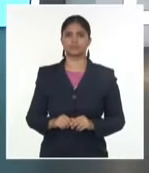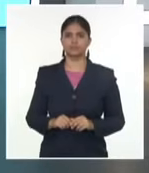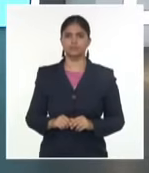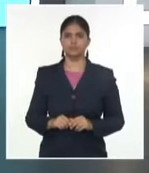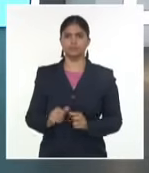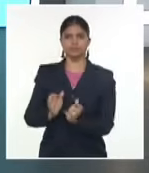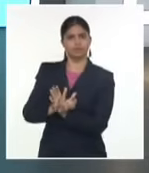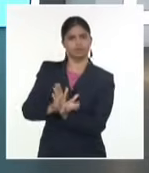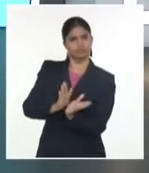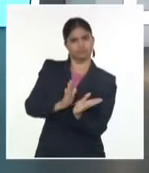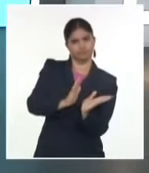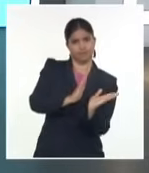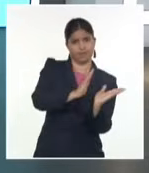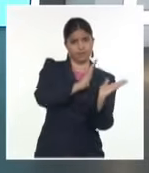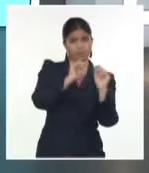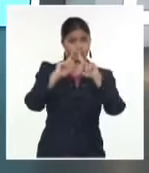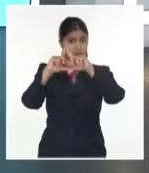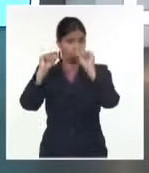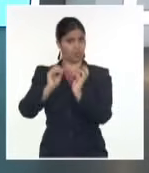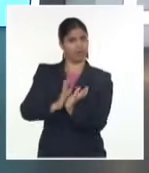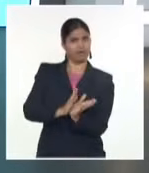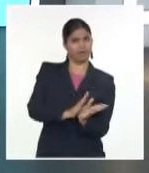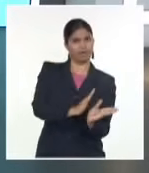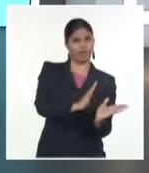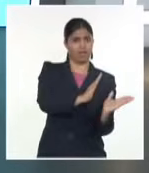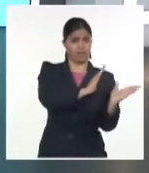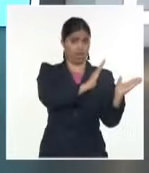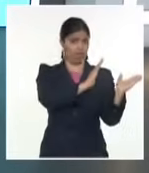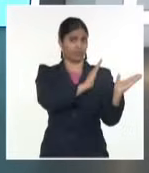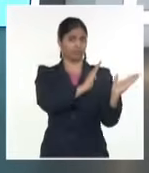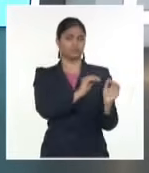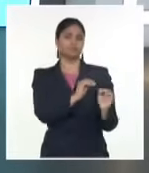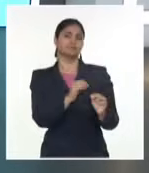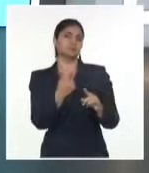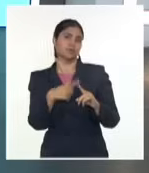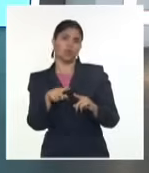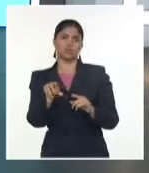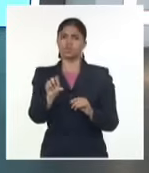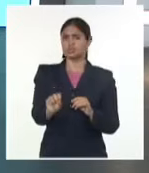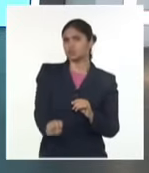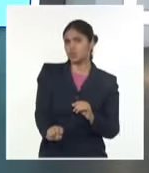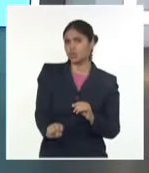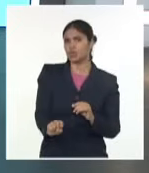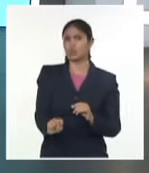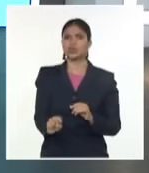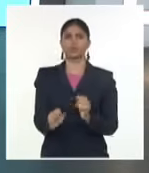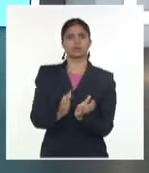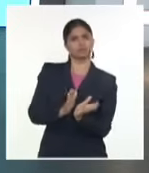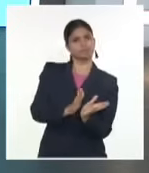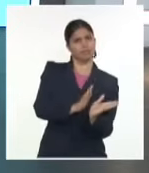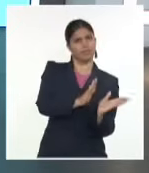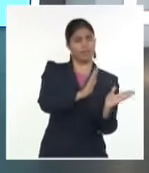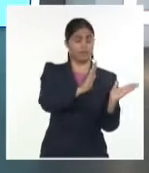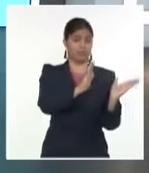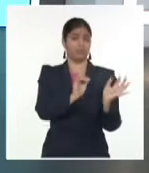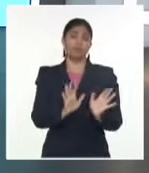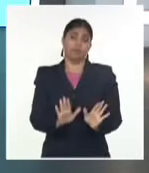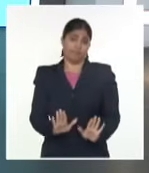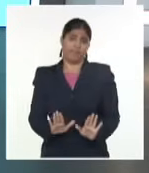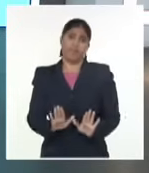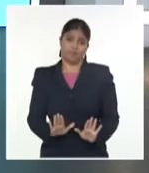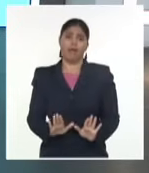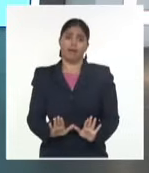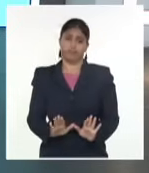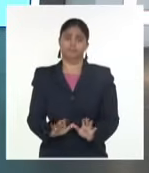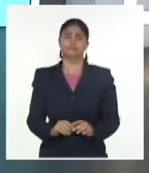trayectorias, algunos un poco más hacia el norte del Mar Caribe, otros un poco más hacia el sur, y esto también tendría sus implicaciones en cuanto a qué puede pasar con la